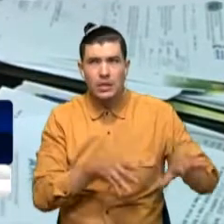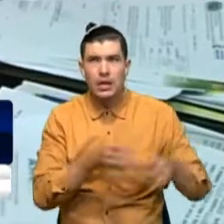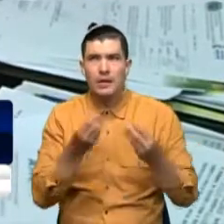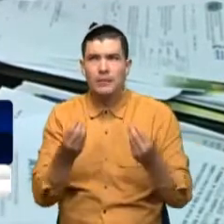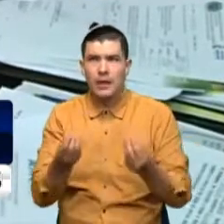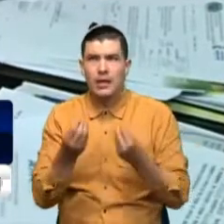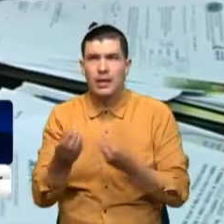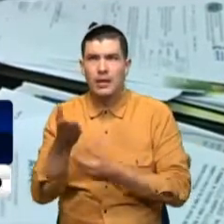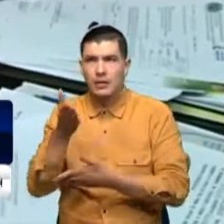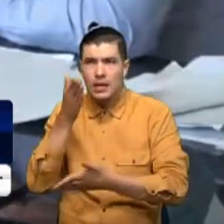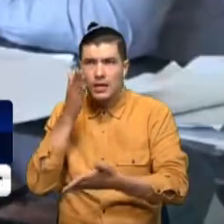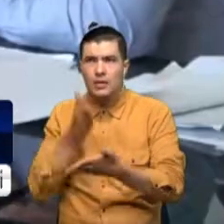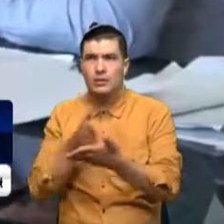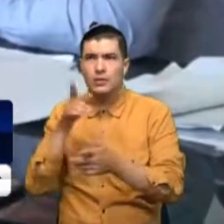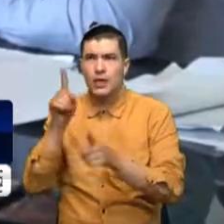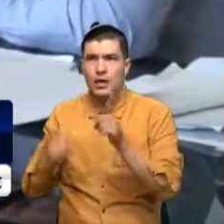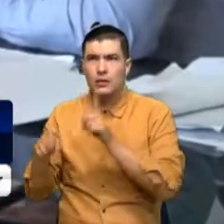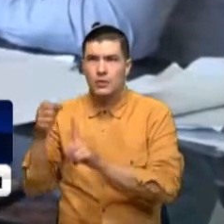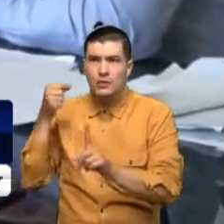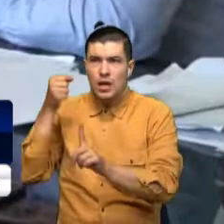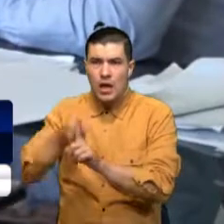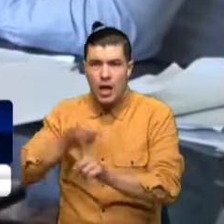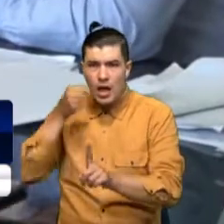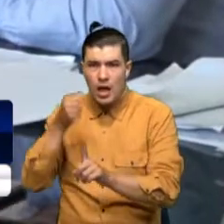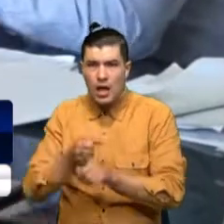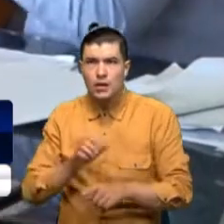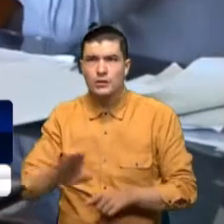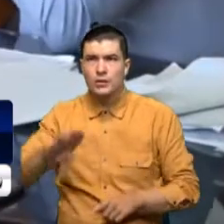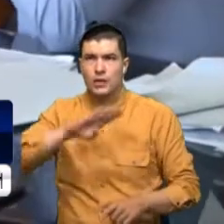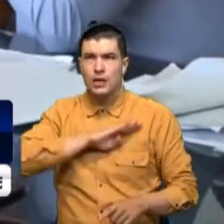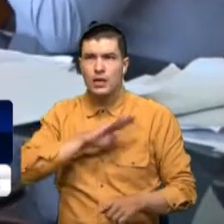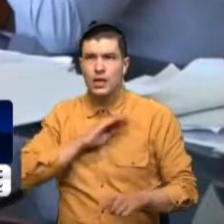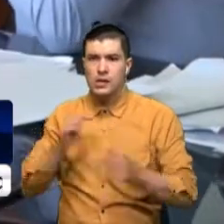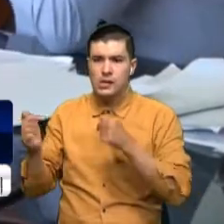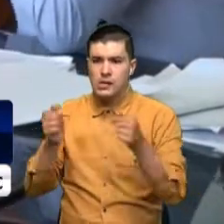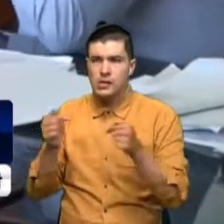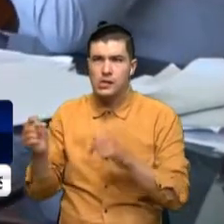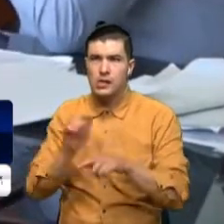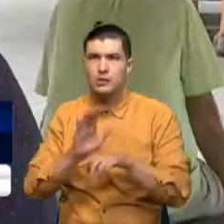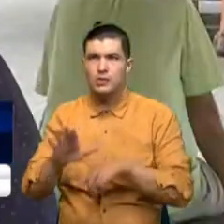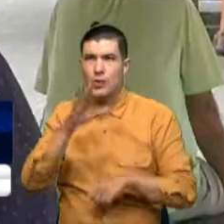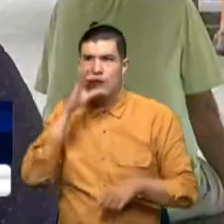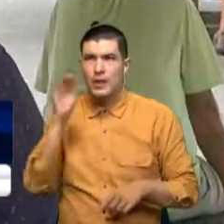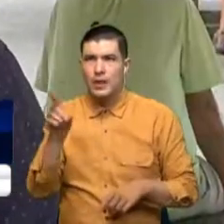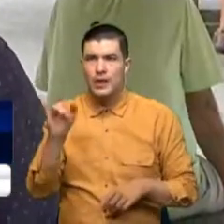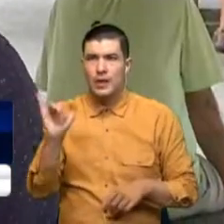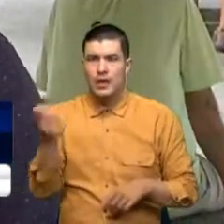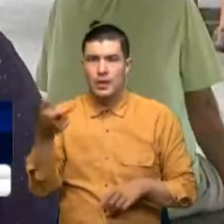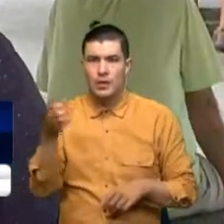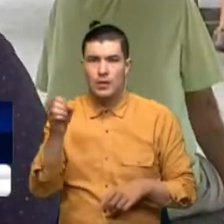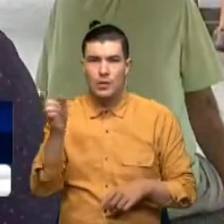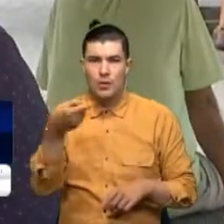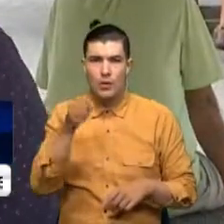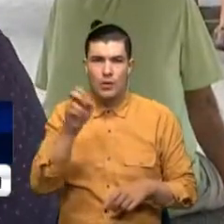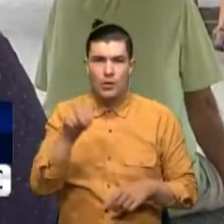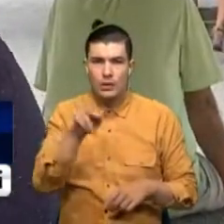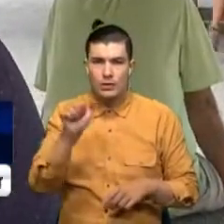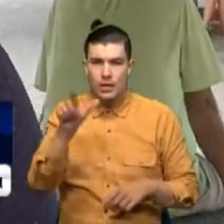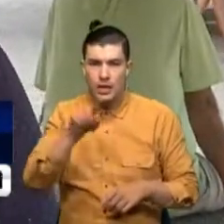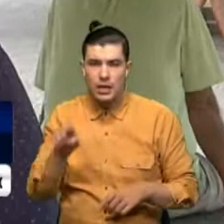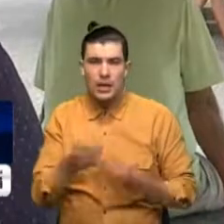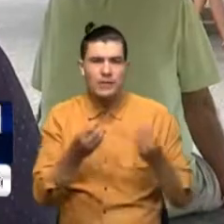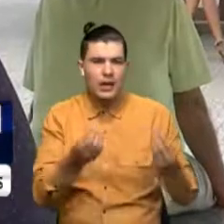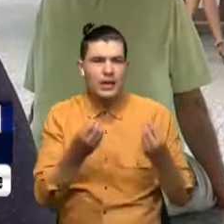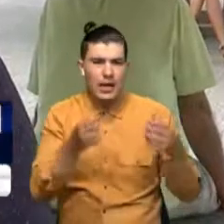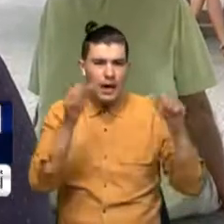denunciar supuestas presiones de los alcaldes metropolitanos, entre ellos Diego González, para que aprobara unas rutas de